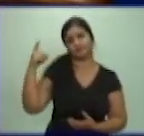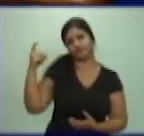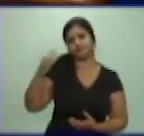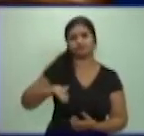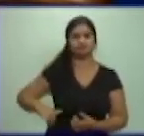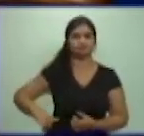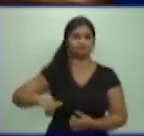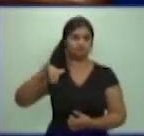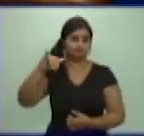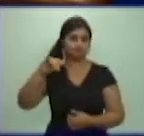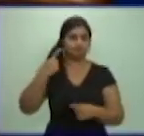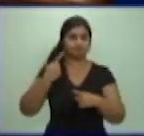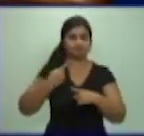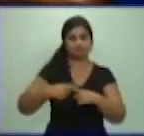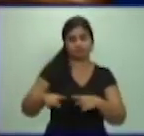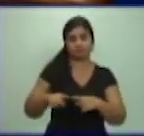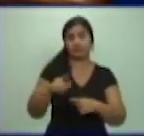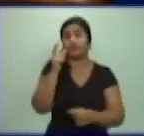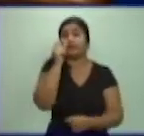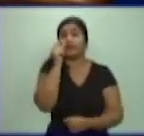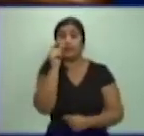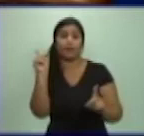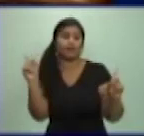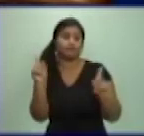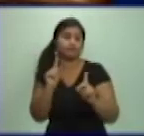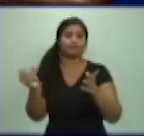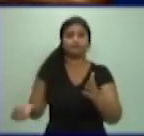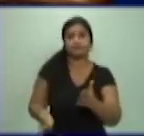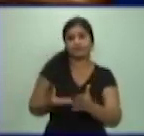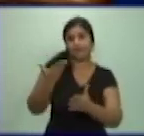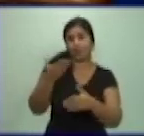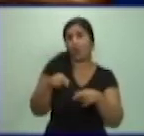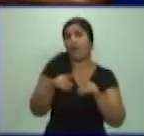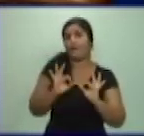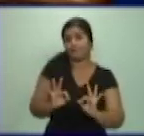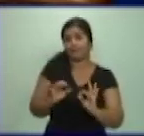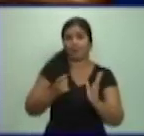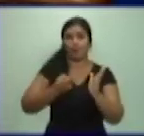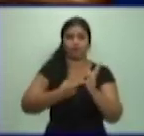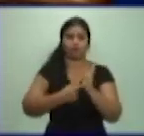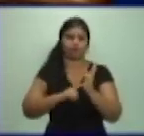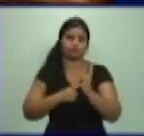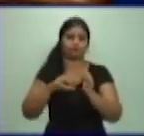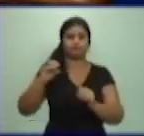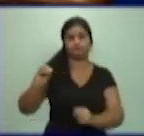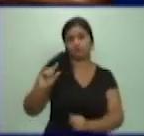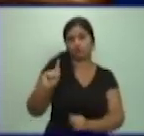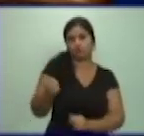Si el hombre no hubiera inventado estos signos,